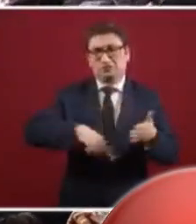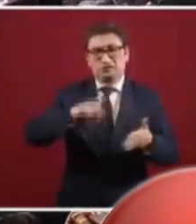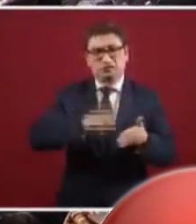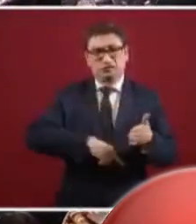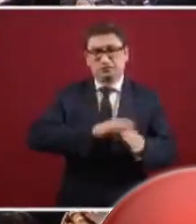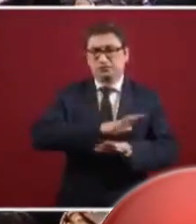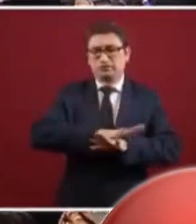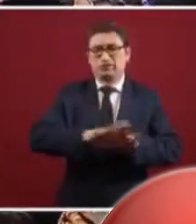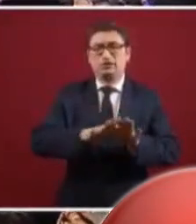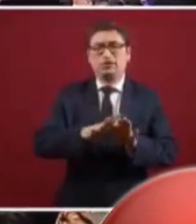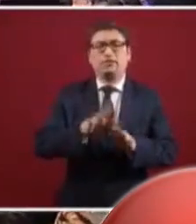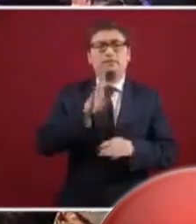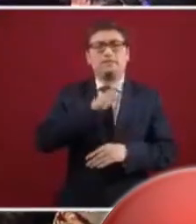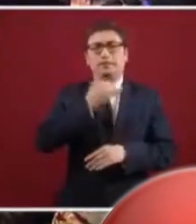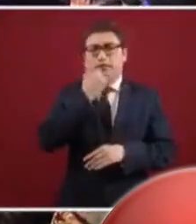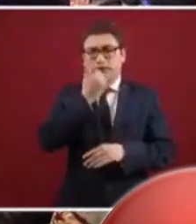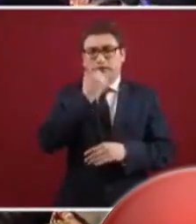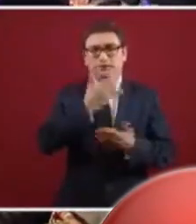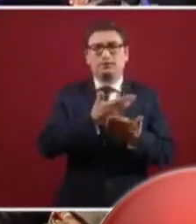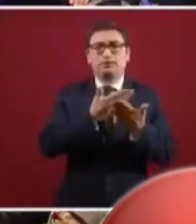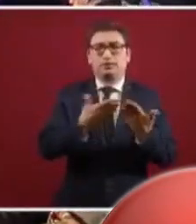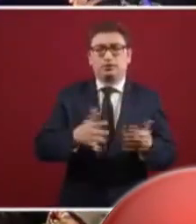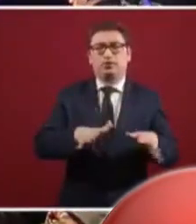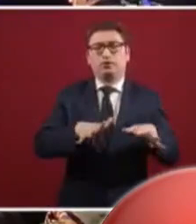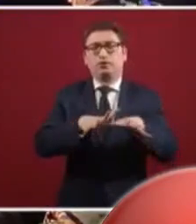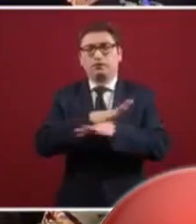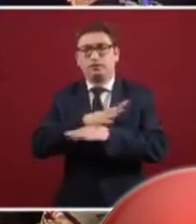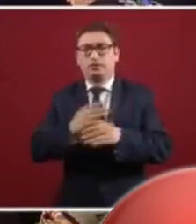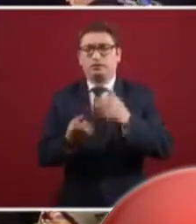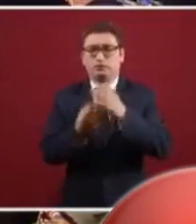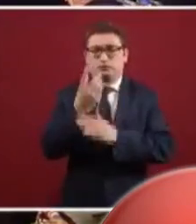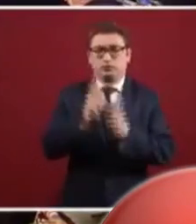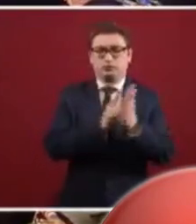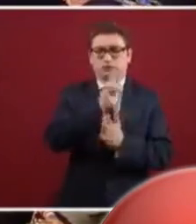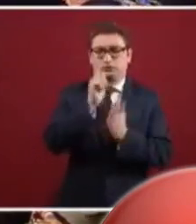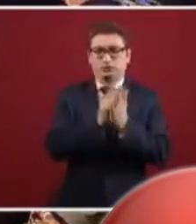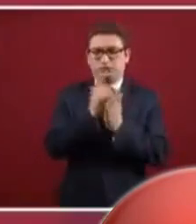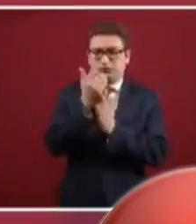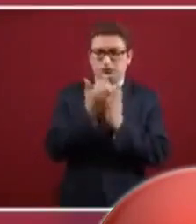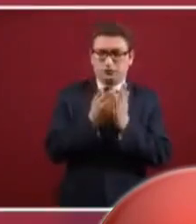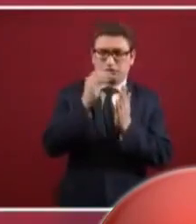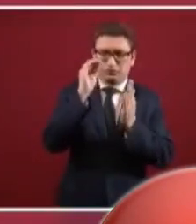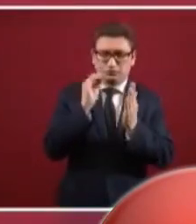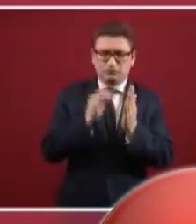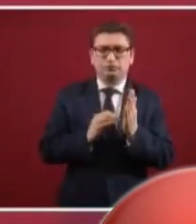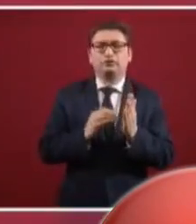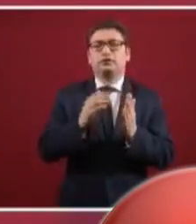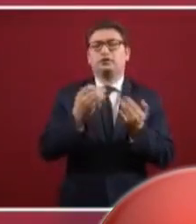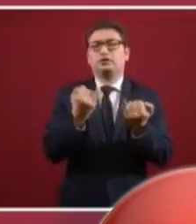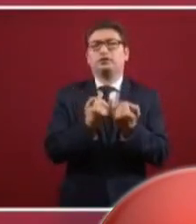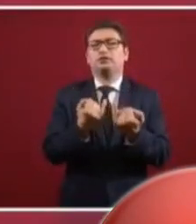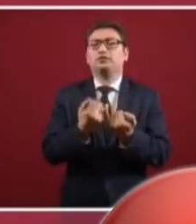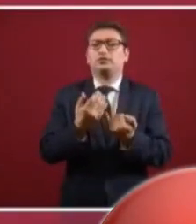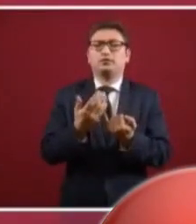creado un nuevo marco legal, el que se haya